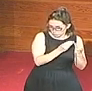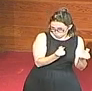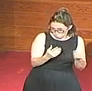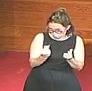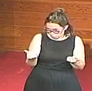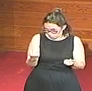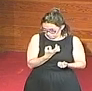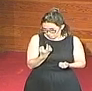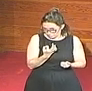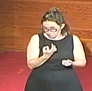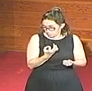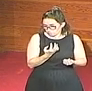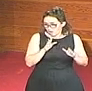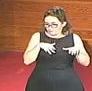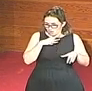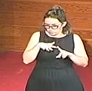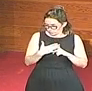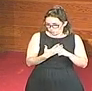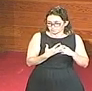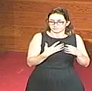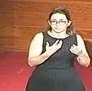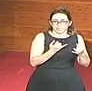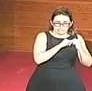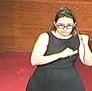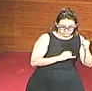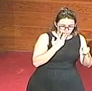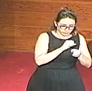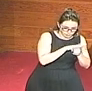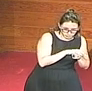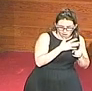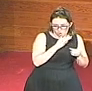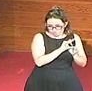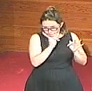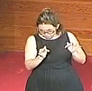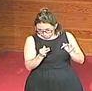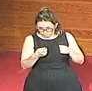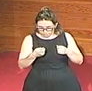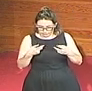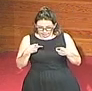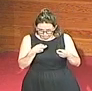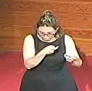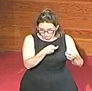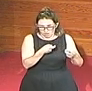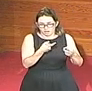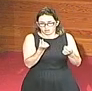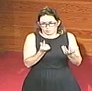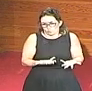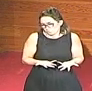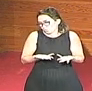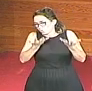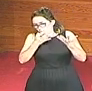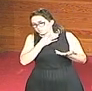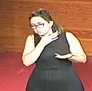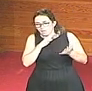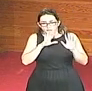crisis que se ha solapado a otra, ¿no? De una pandemia, después una guerra que nos ha traído una inflación disparada, y hay frentes